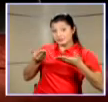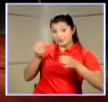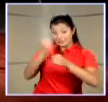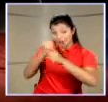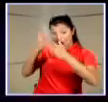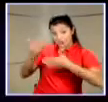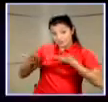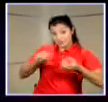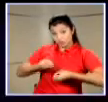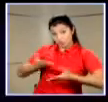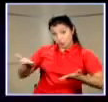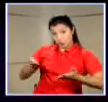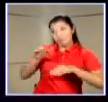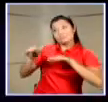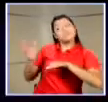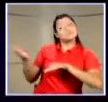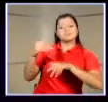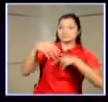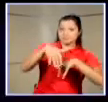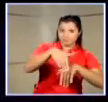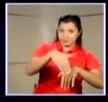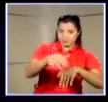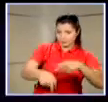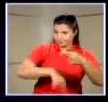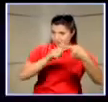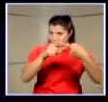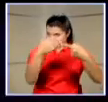recorte. Segundo,